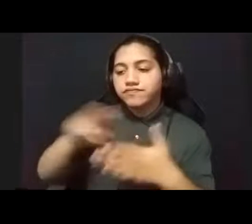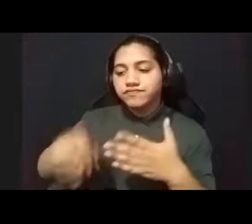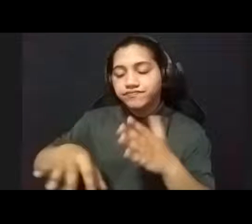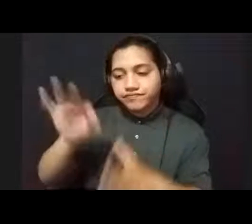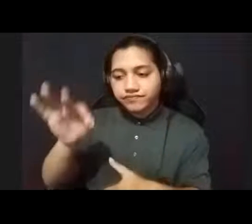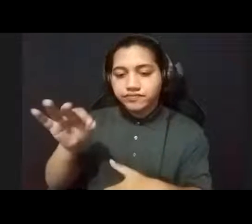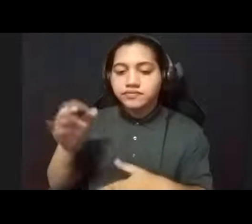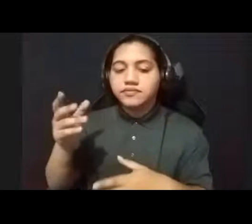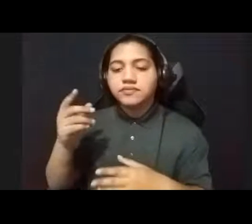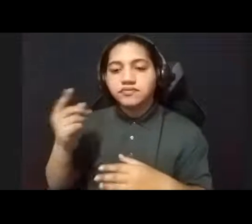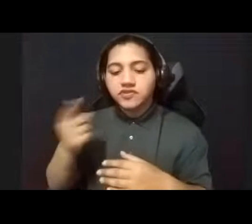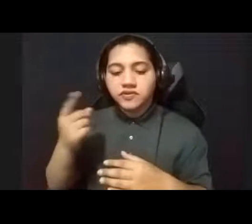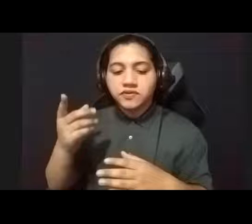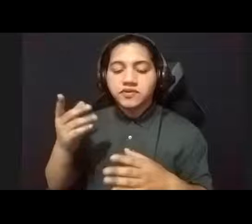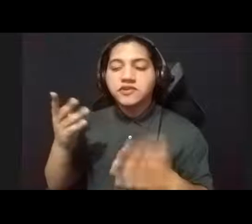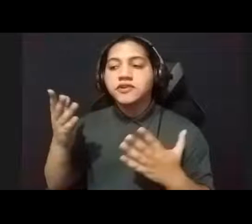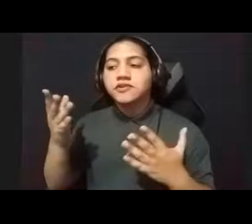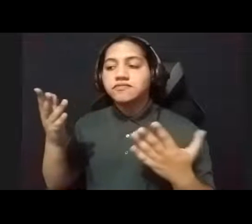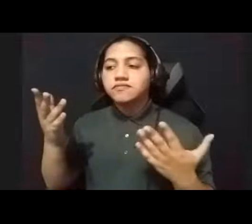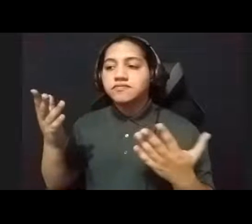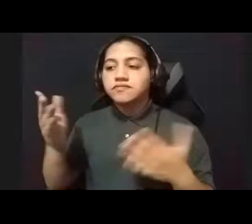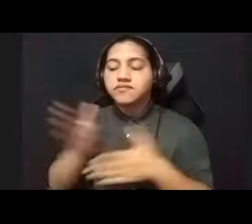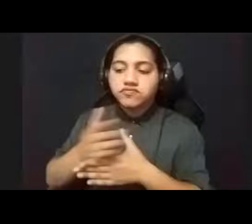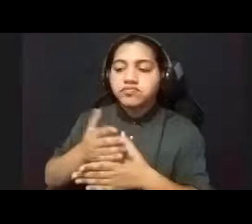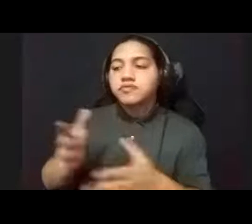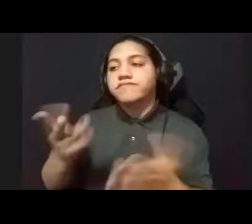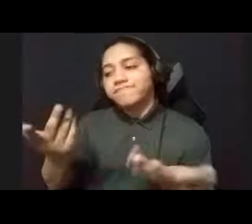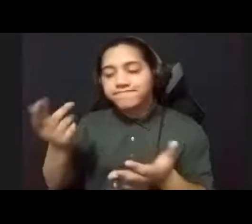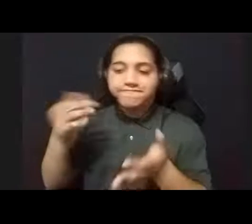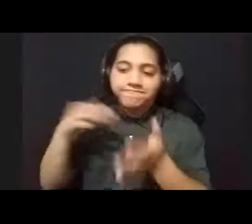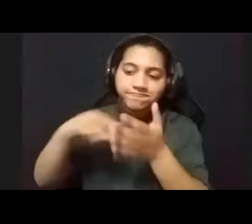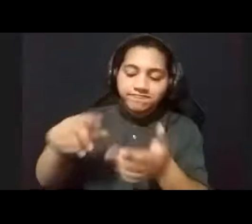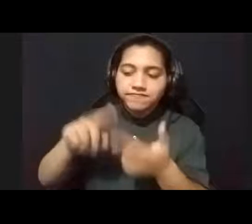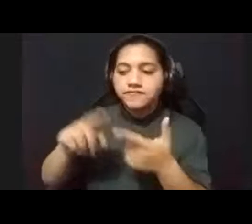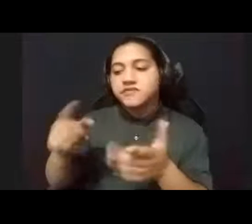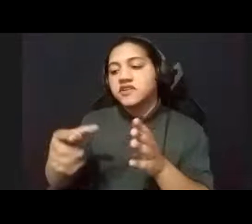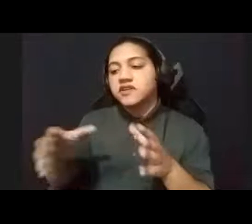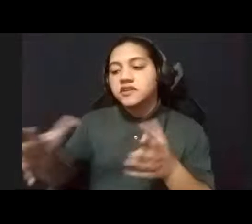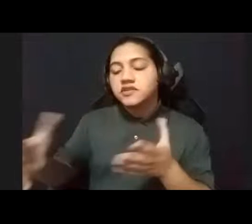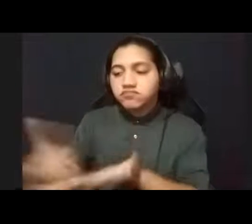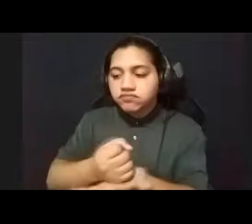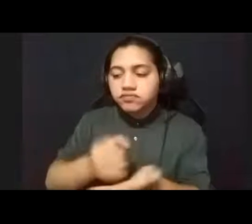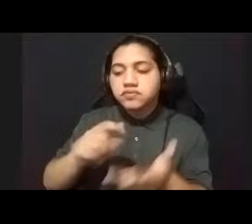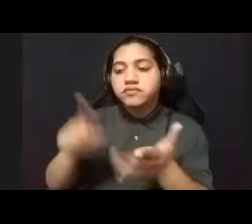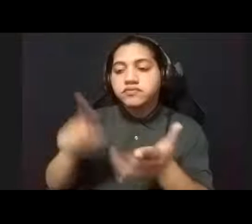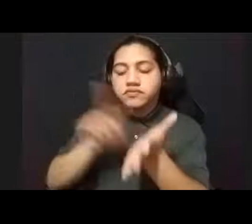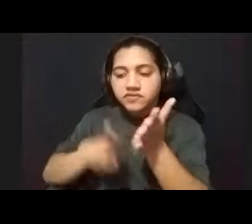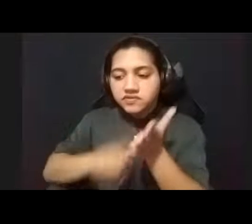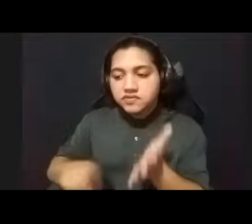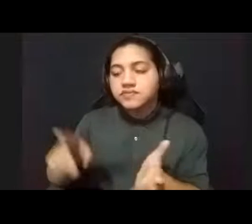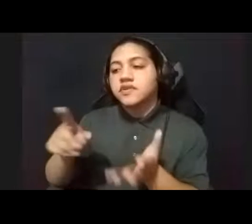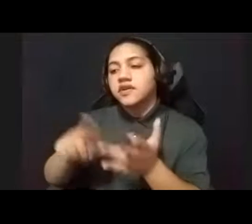patrimonio cultural es a través del estudio, recopilación, investigación y publicación de los documentos con los que